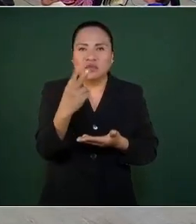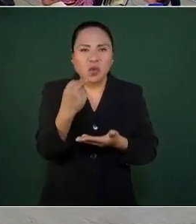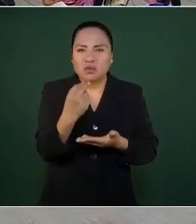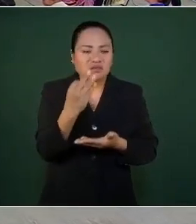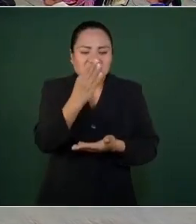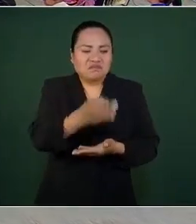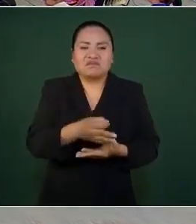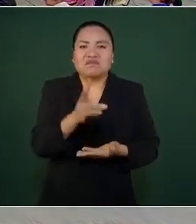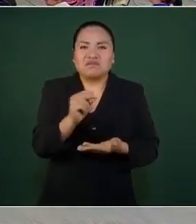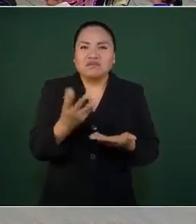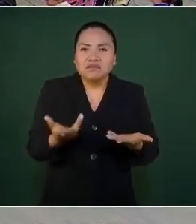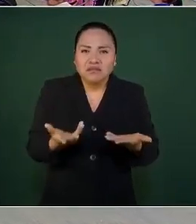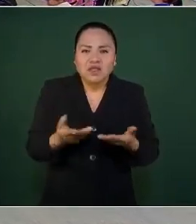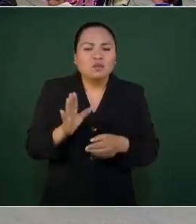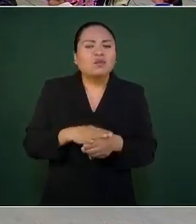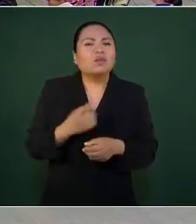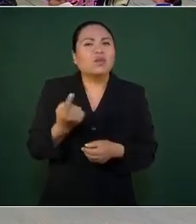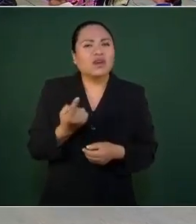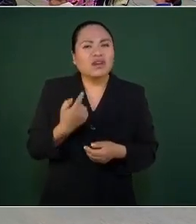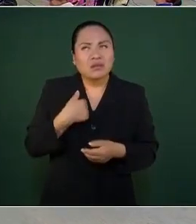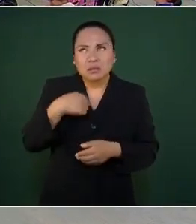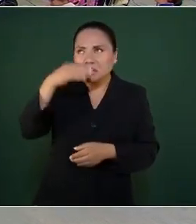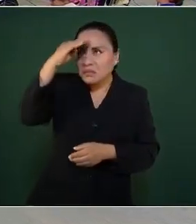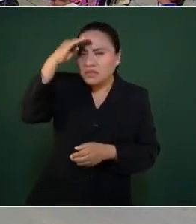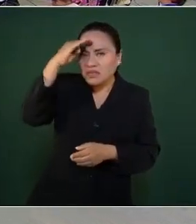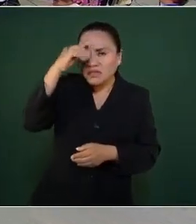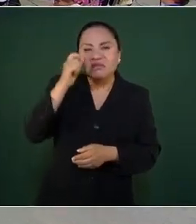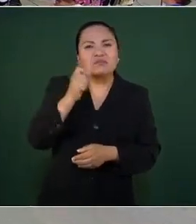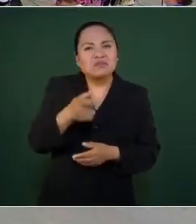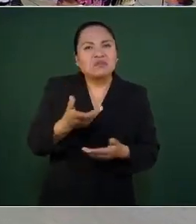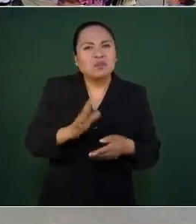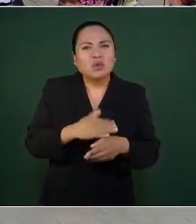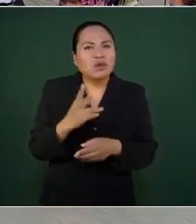porque yo pienso que sintieron